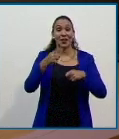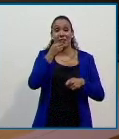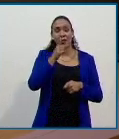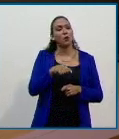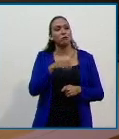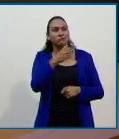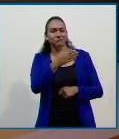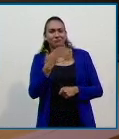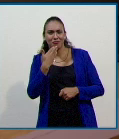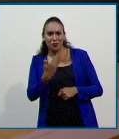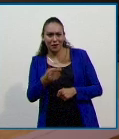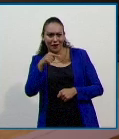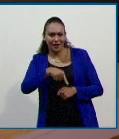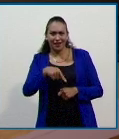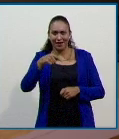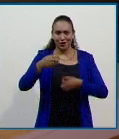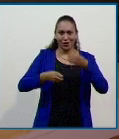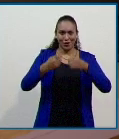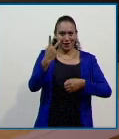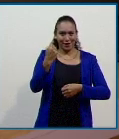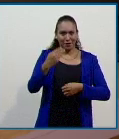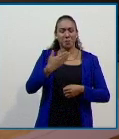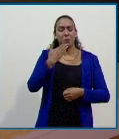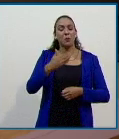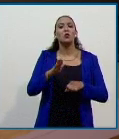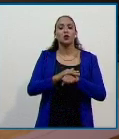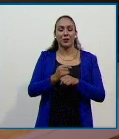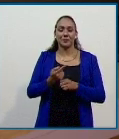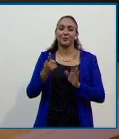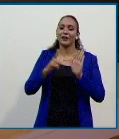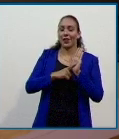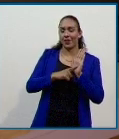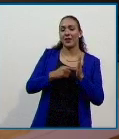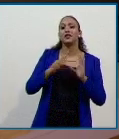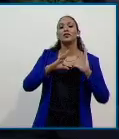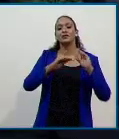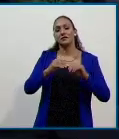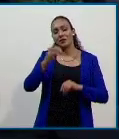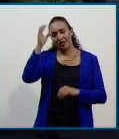de programación que fomenta el conocimiento científico, social y cultural.